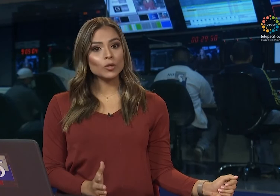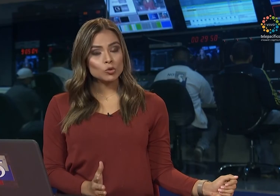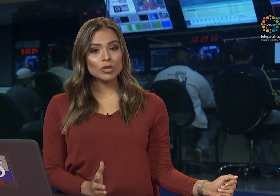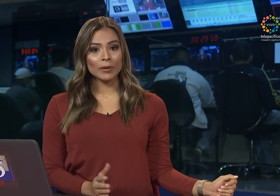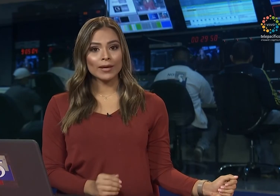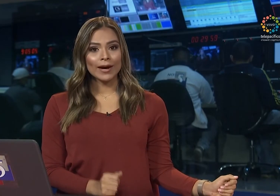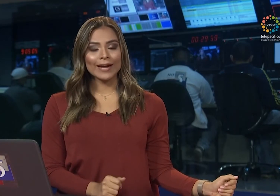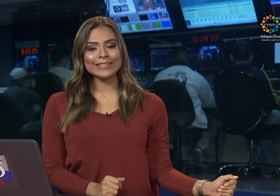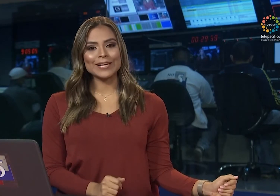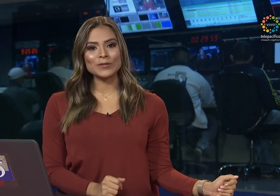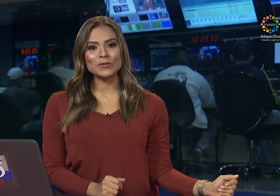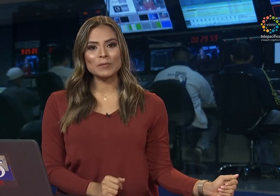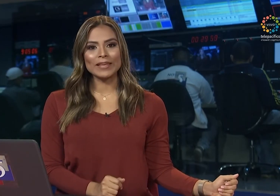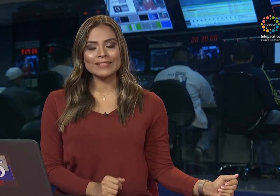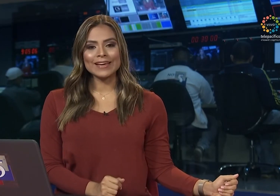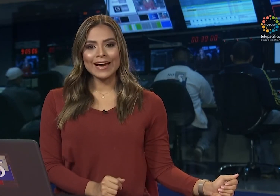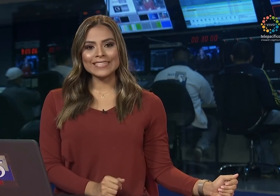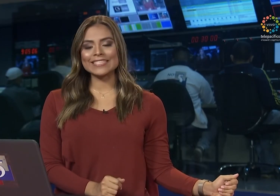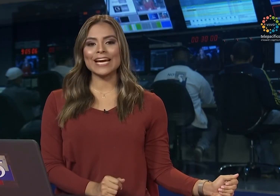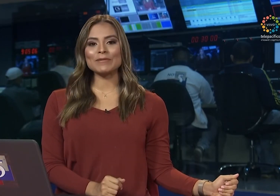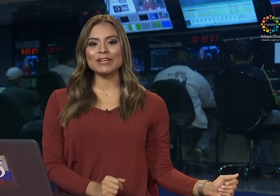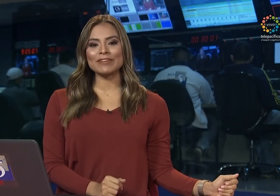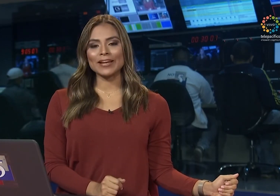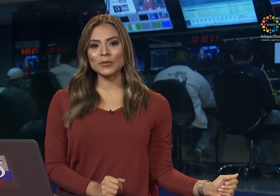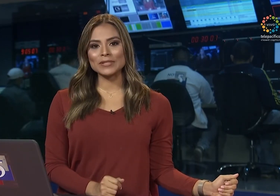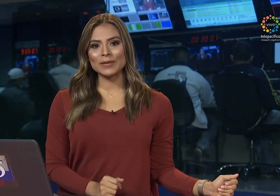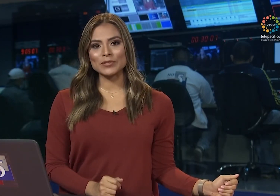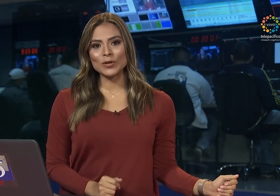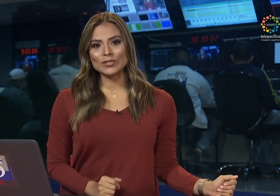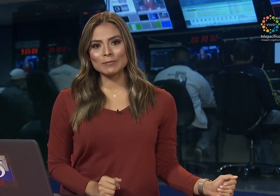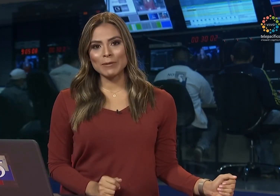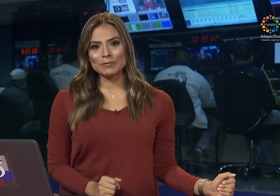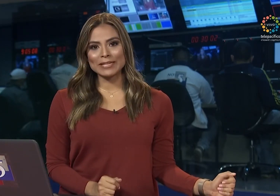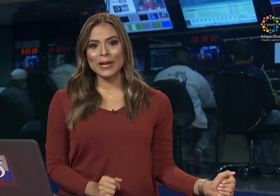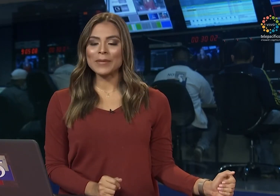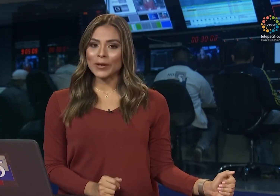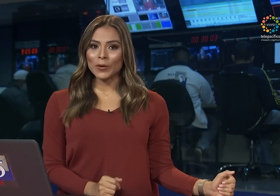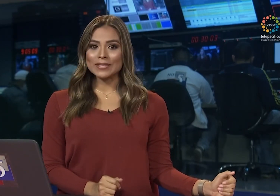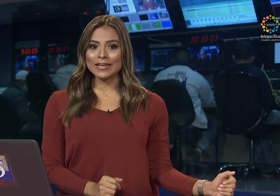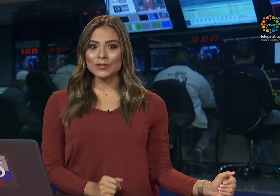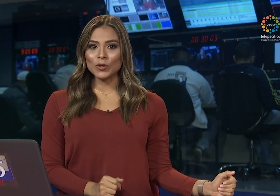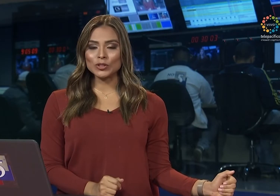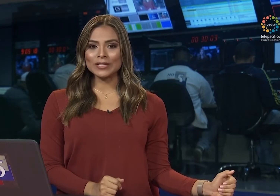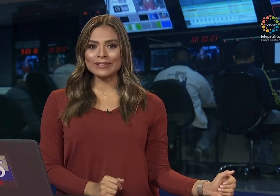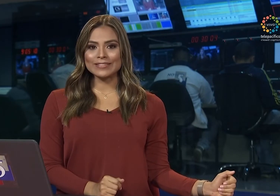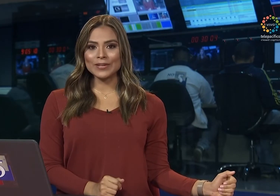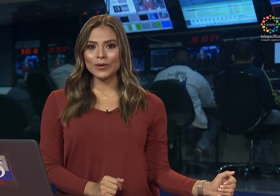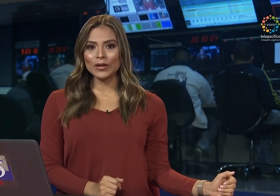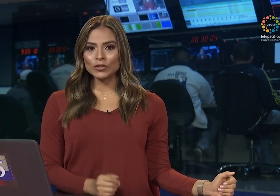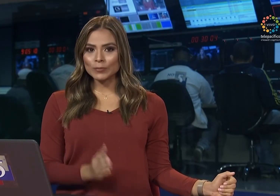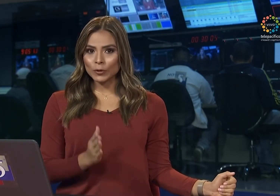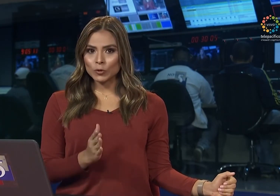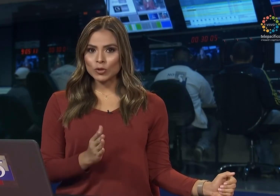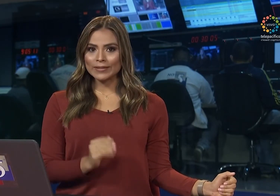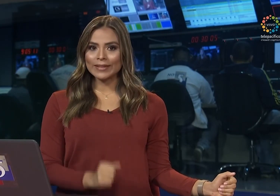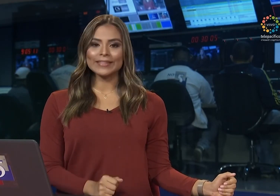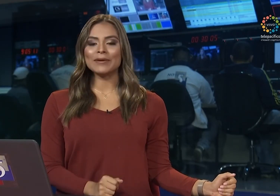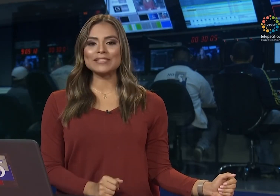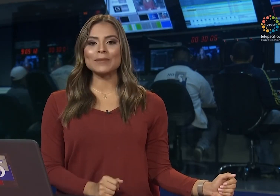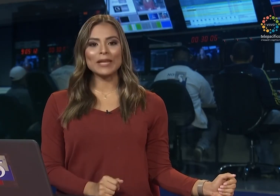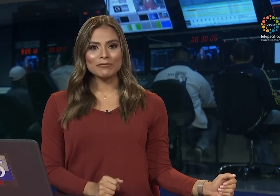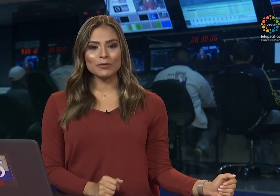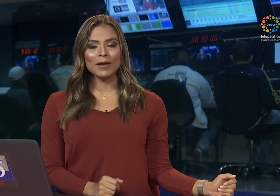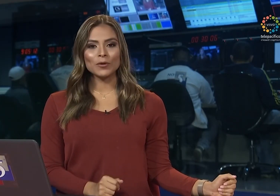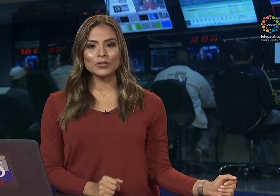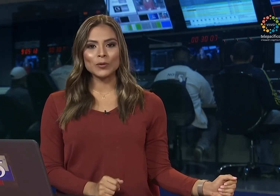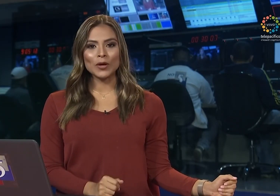labor, inclusive arriesgando sus vidas. Así llegamos al final de nuestra emisión. Los esperamos mañana miércoles a las 8:35 de la noche porque usted debe